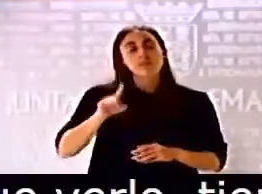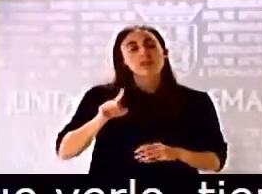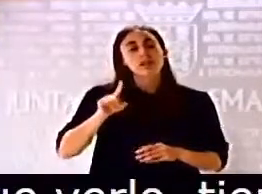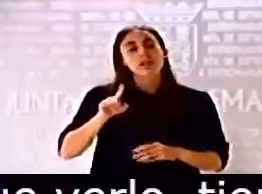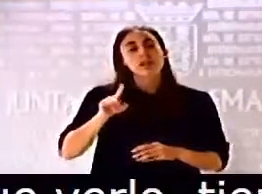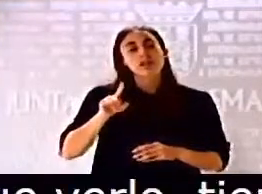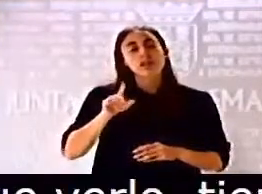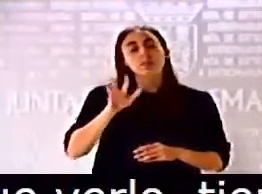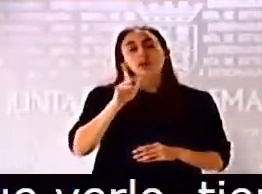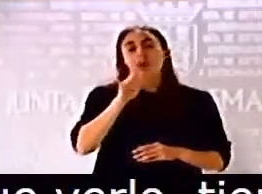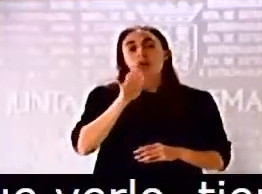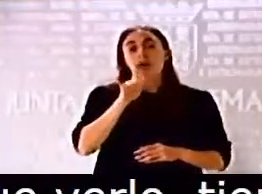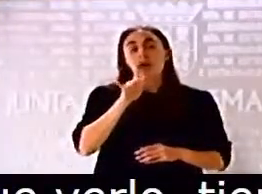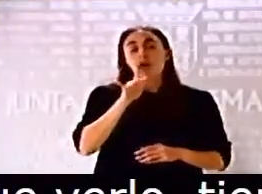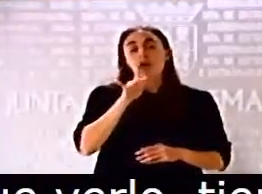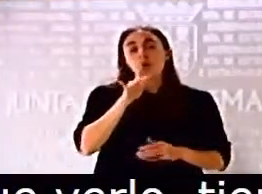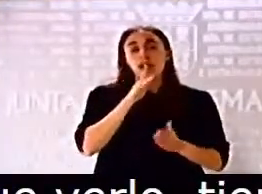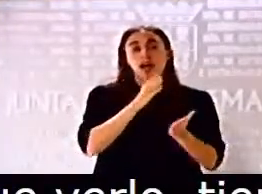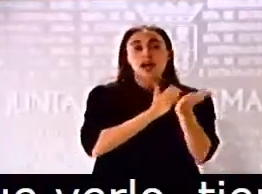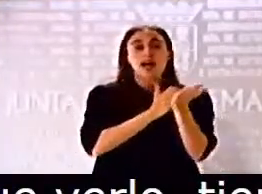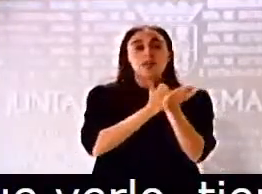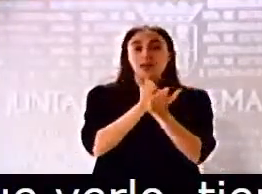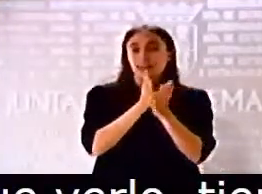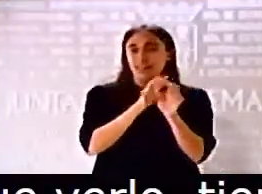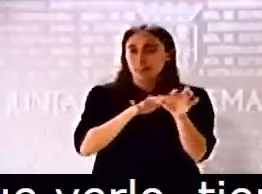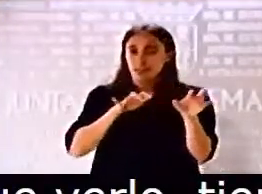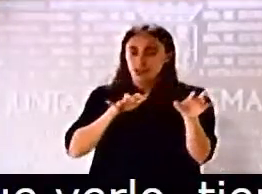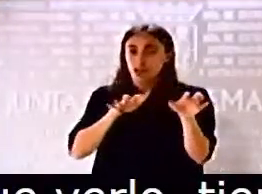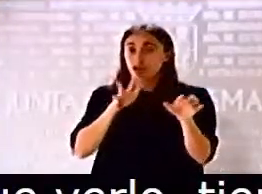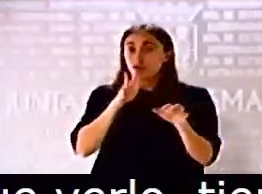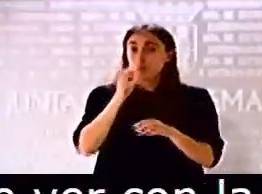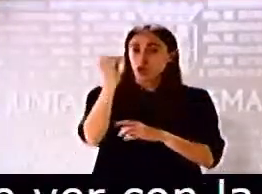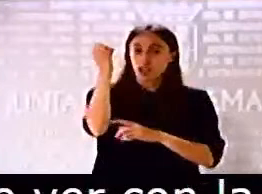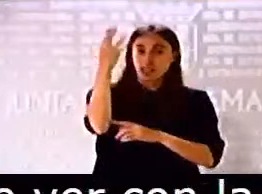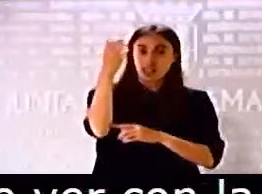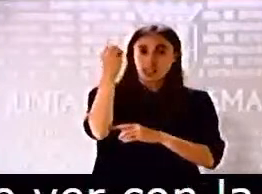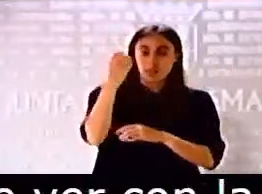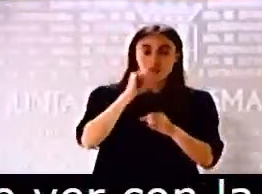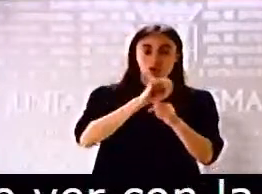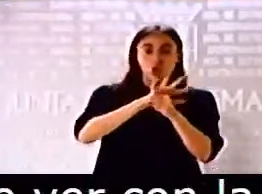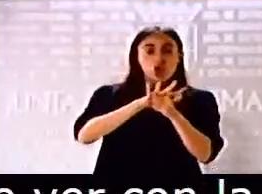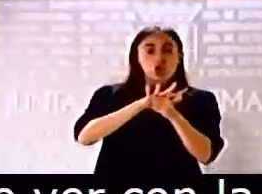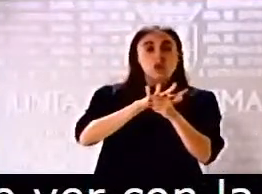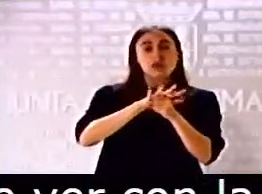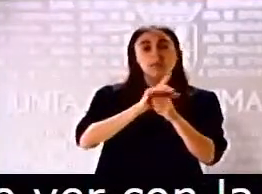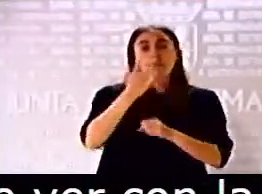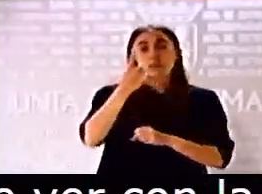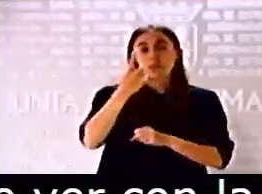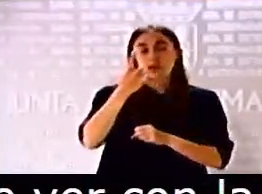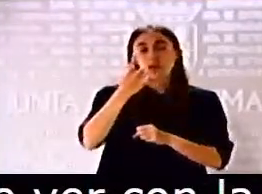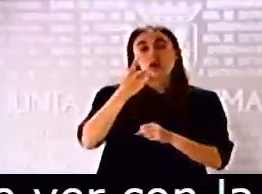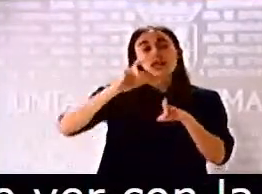es mayoritaria en nuestro país. Es que el primer semáforo COVID se hace con la variante de Wuhan,